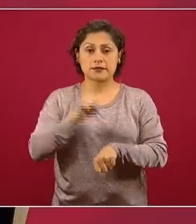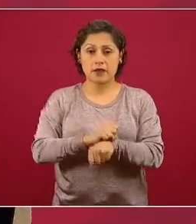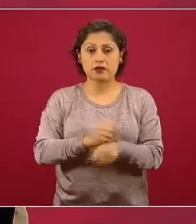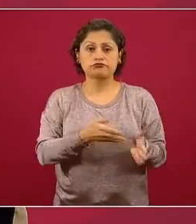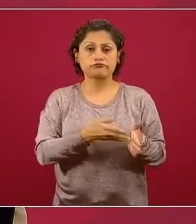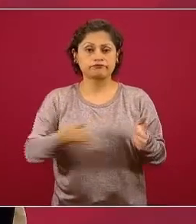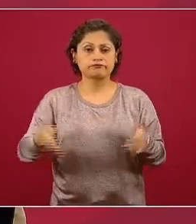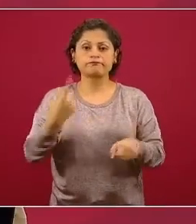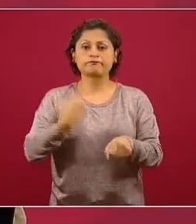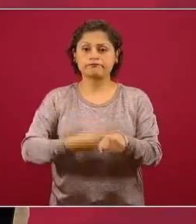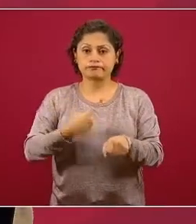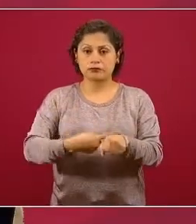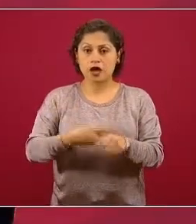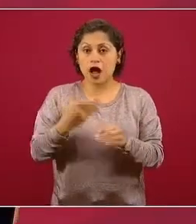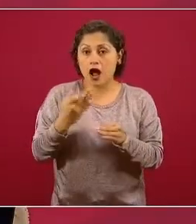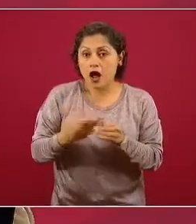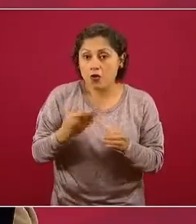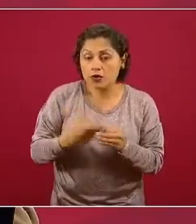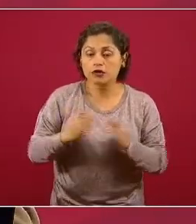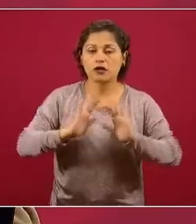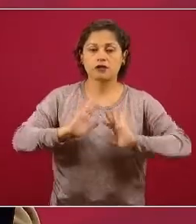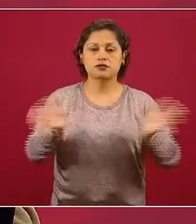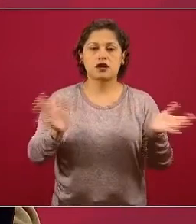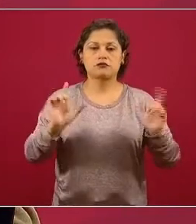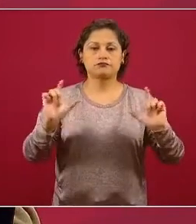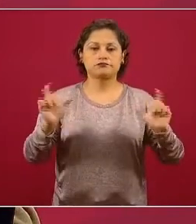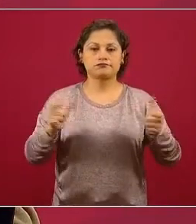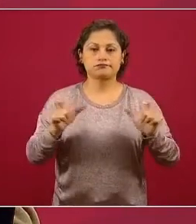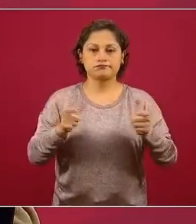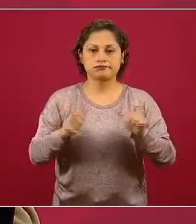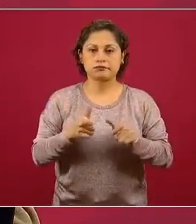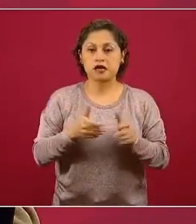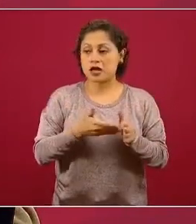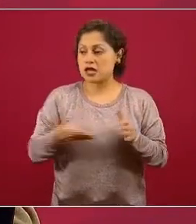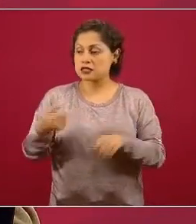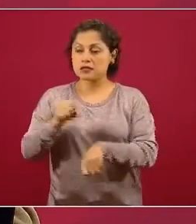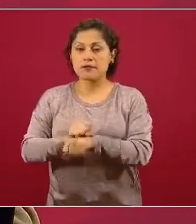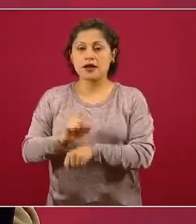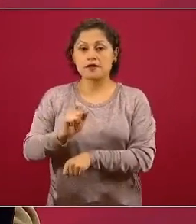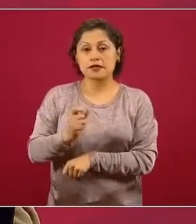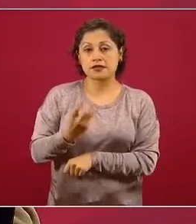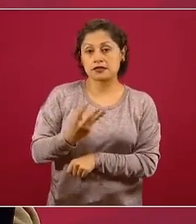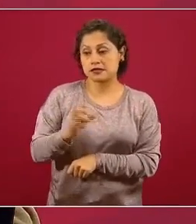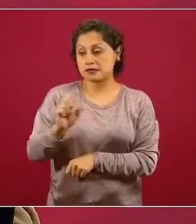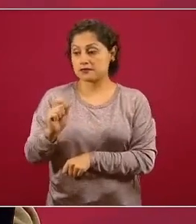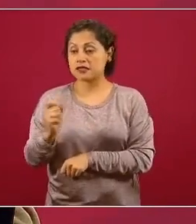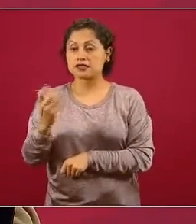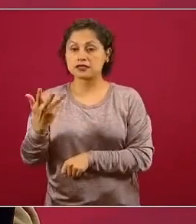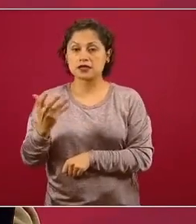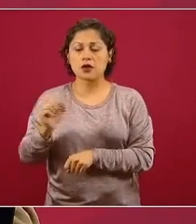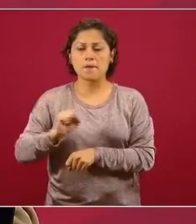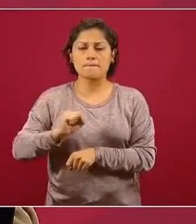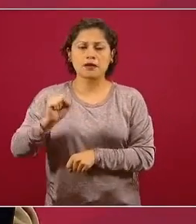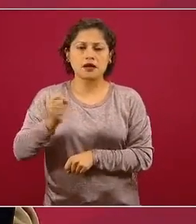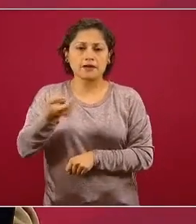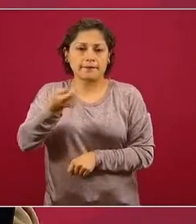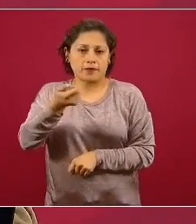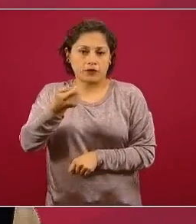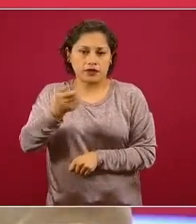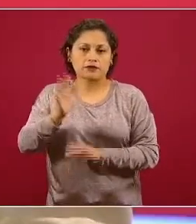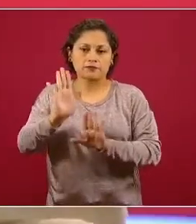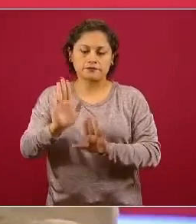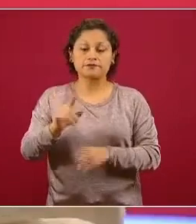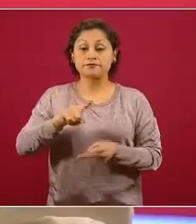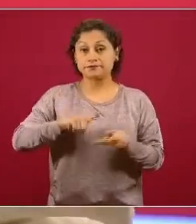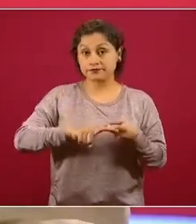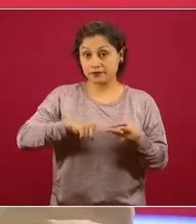se encuentra en un descenso, con un ligero repunte en la semana 23 a la 25. Mexicali, por su